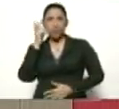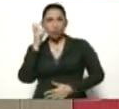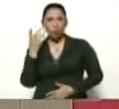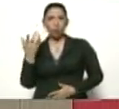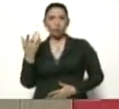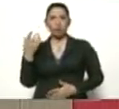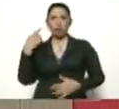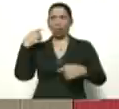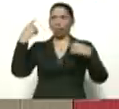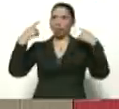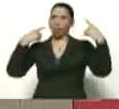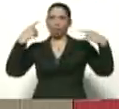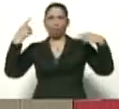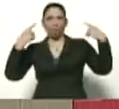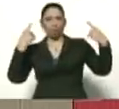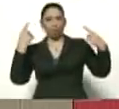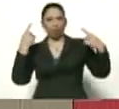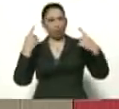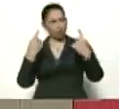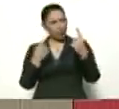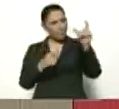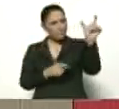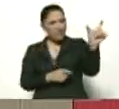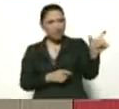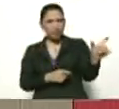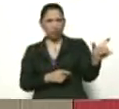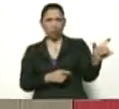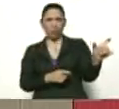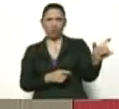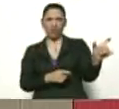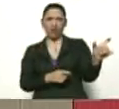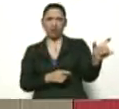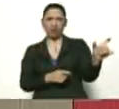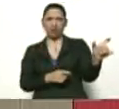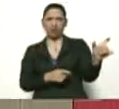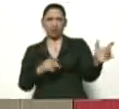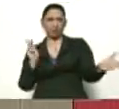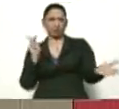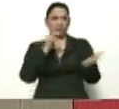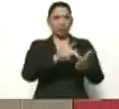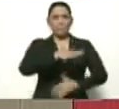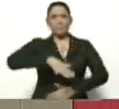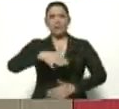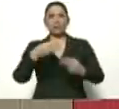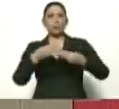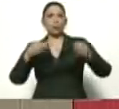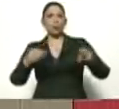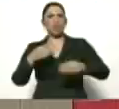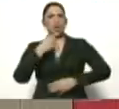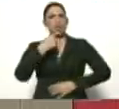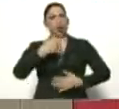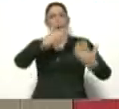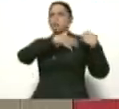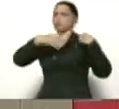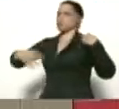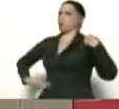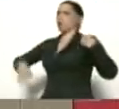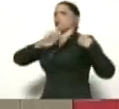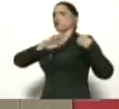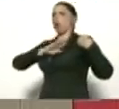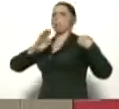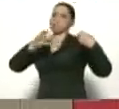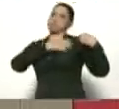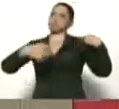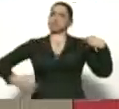delirante que una persona que se haya arrogado en una plaza pública la condición de presidente autoproclamado de venezuela